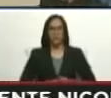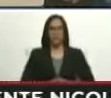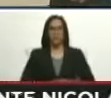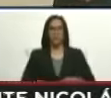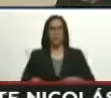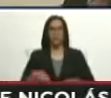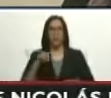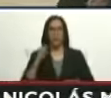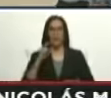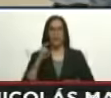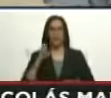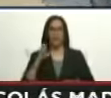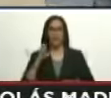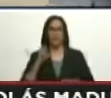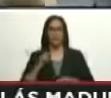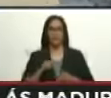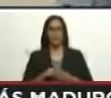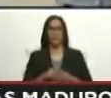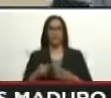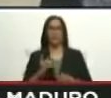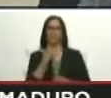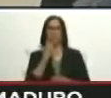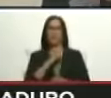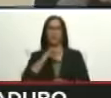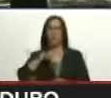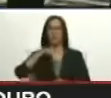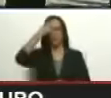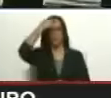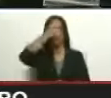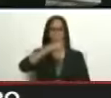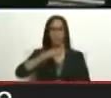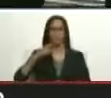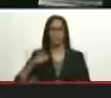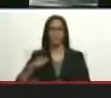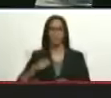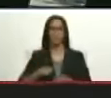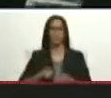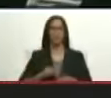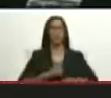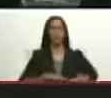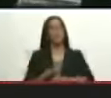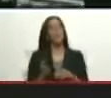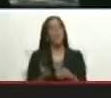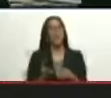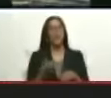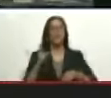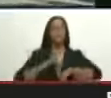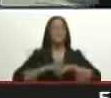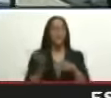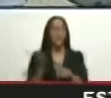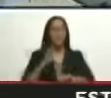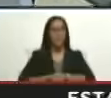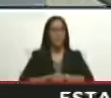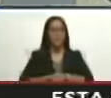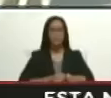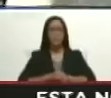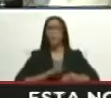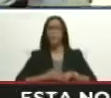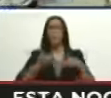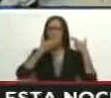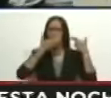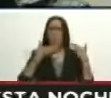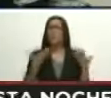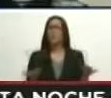Alex Saab es un héroe de nuestro pueblo. ¿Por qué capturaron a Alex Saab? ¿Por qué lo